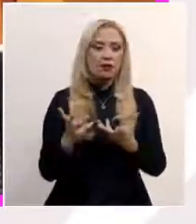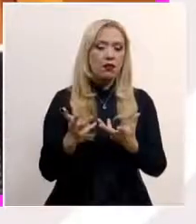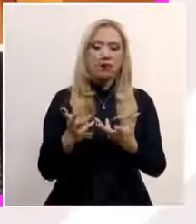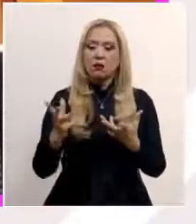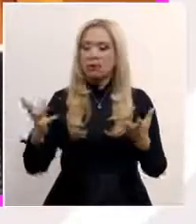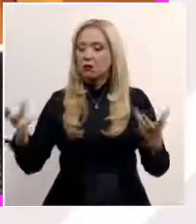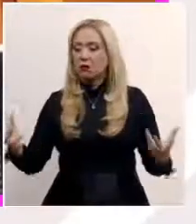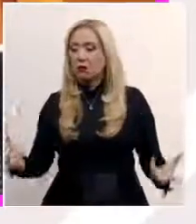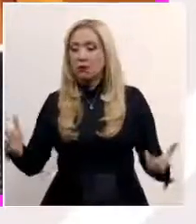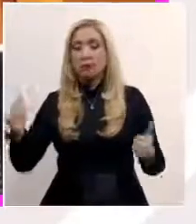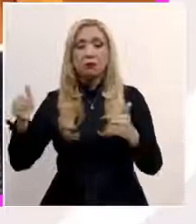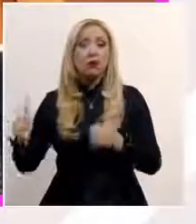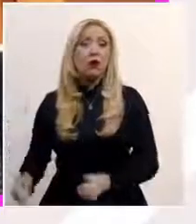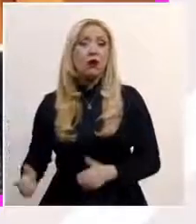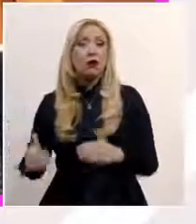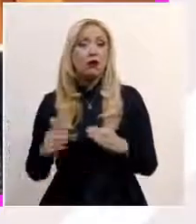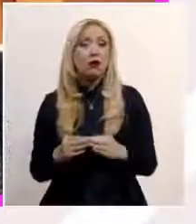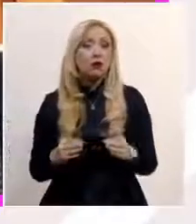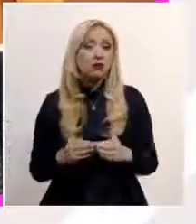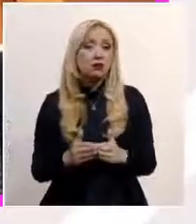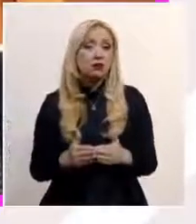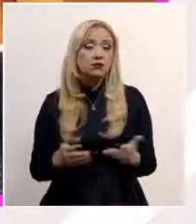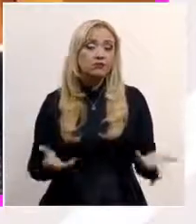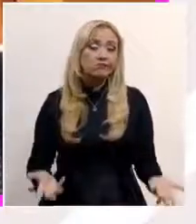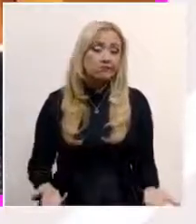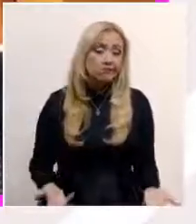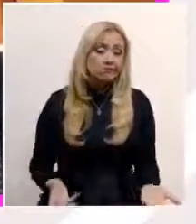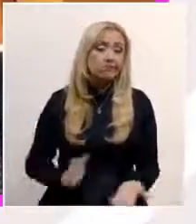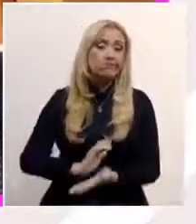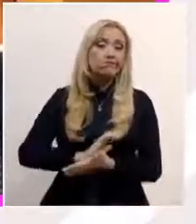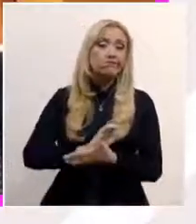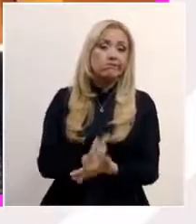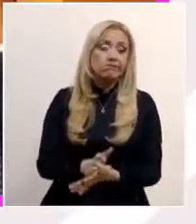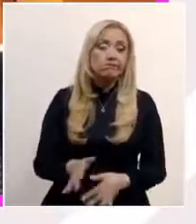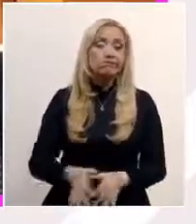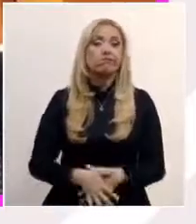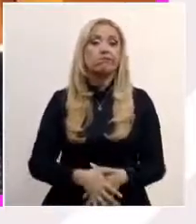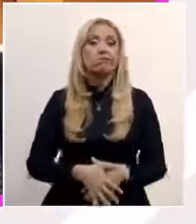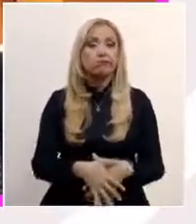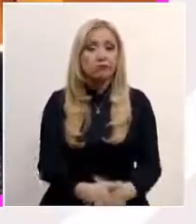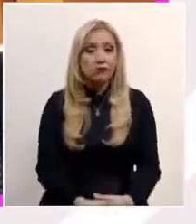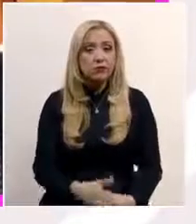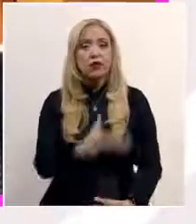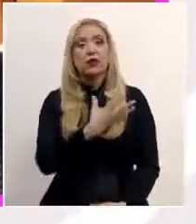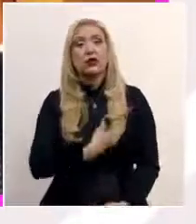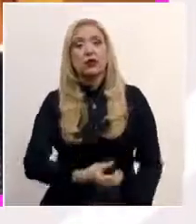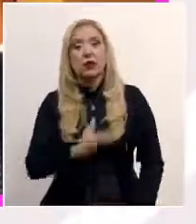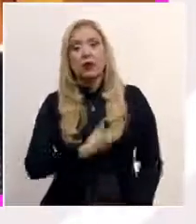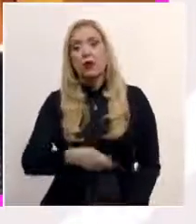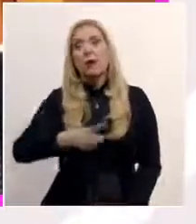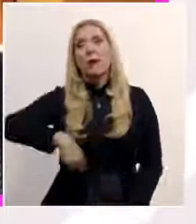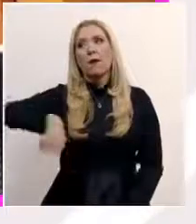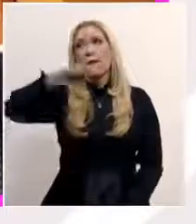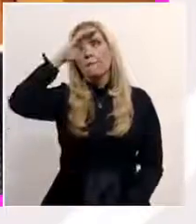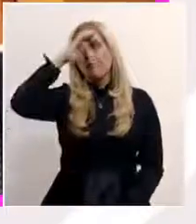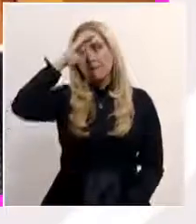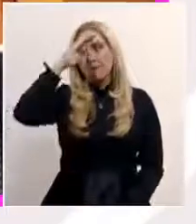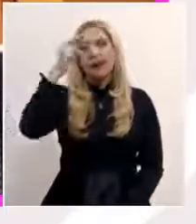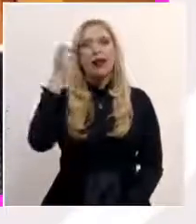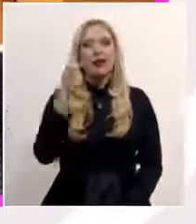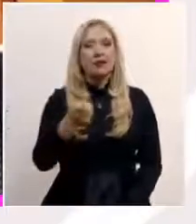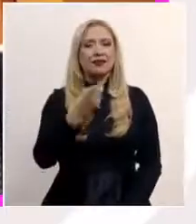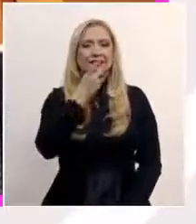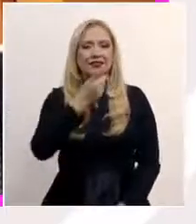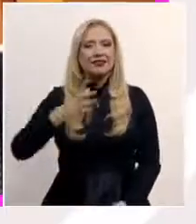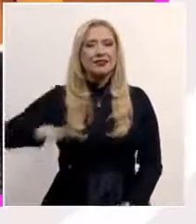con esto que estamos conversando aquí, con la discriminación por embarazo y por maternidad, y con esta idea, justo lo conversábamos ahorita